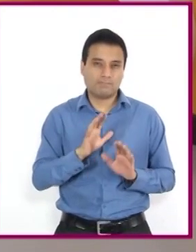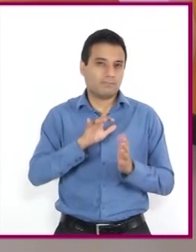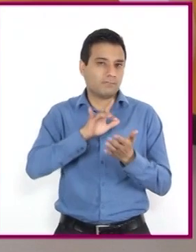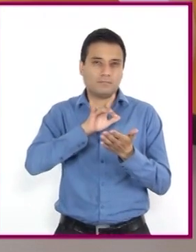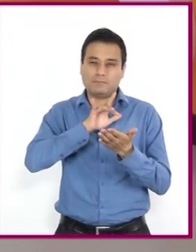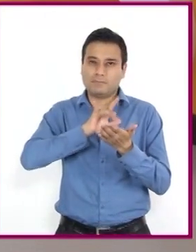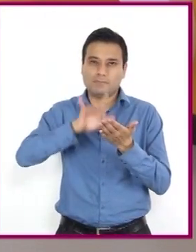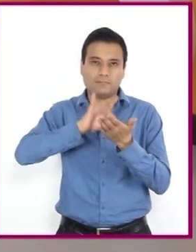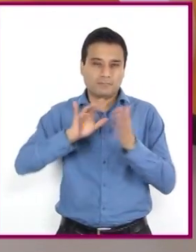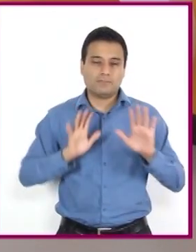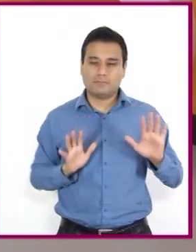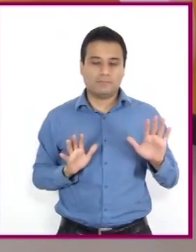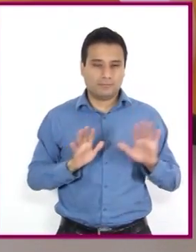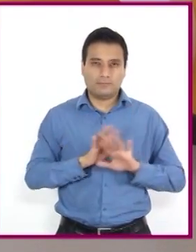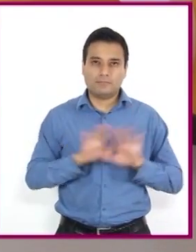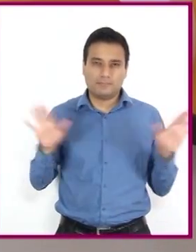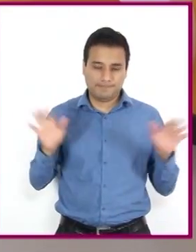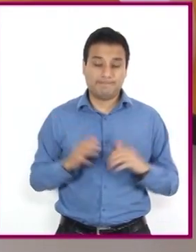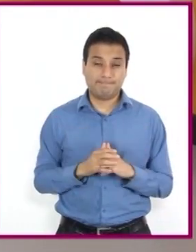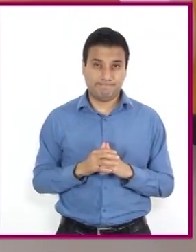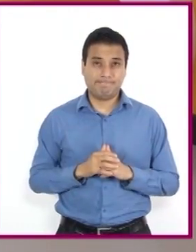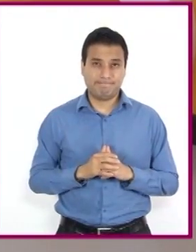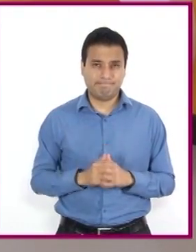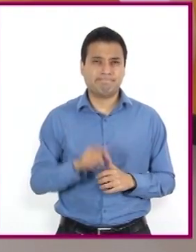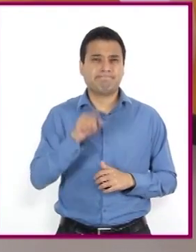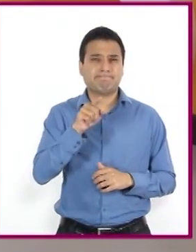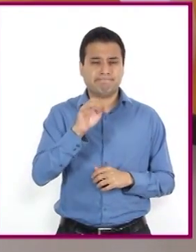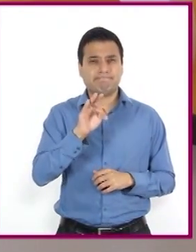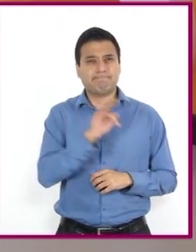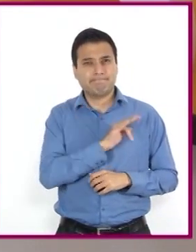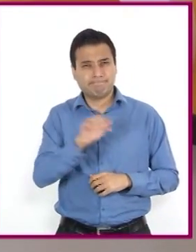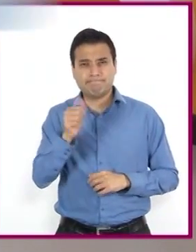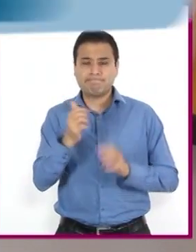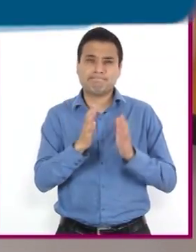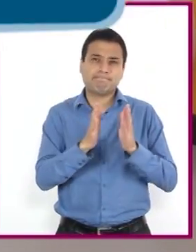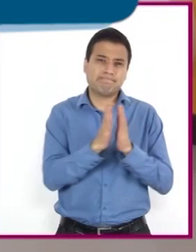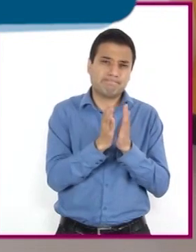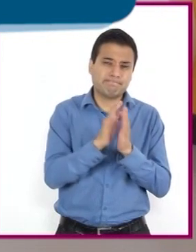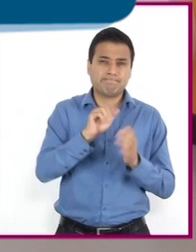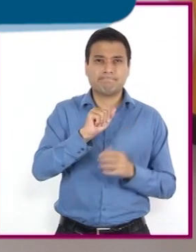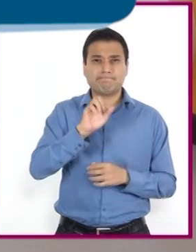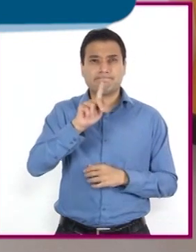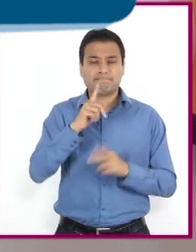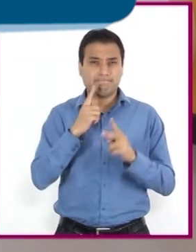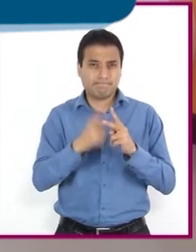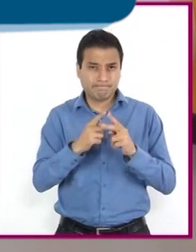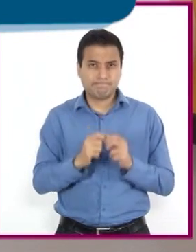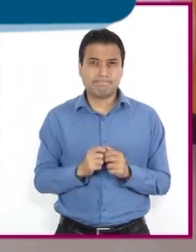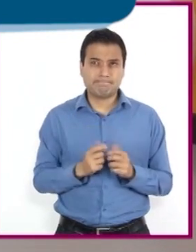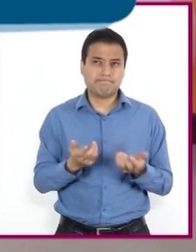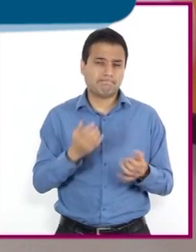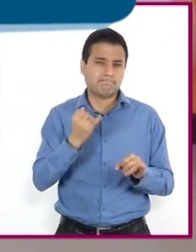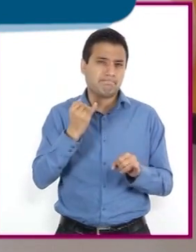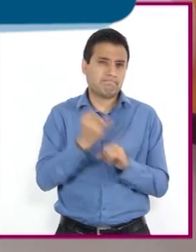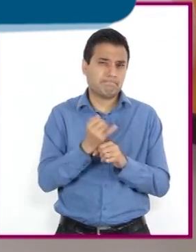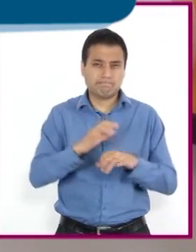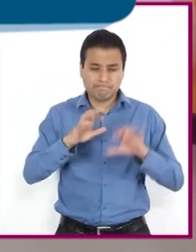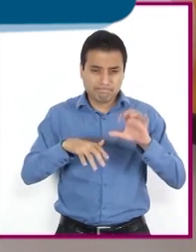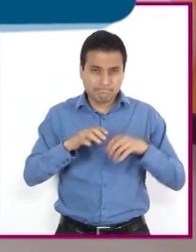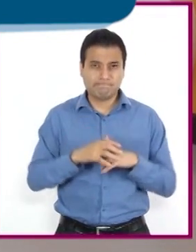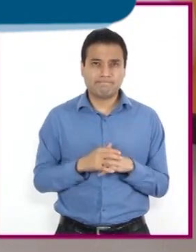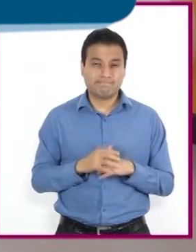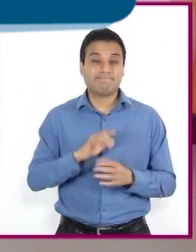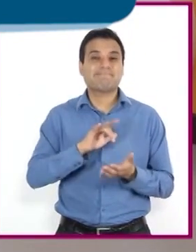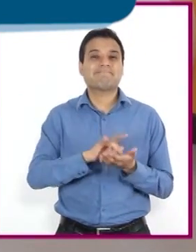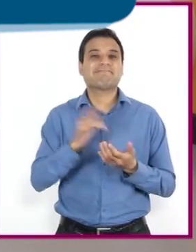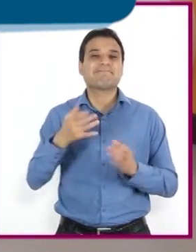apoyo para complementar lo estudiado. Pueden consultar otras fuentes como su libro de texto de matemáticas de segundo grado.